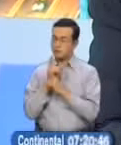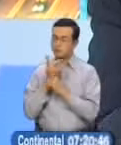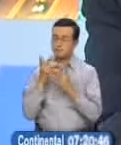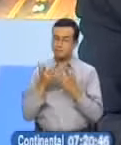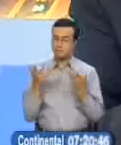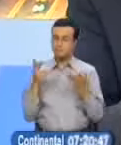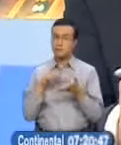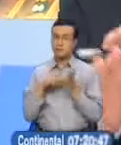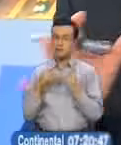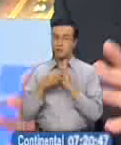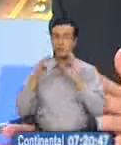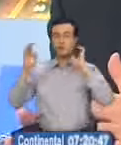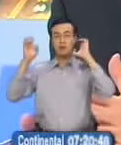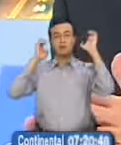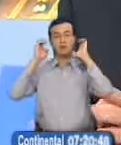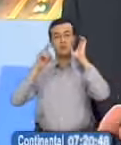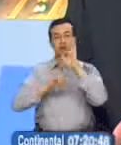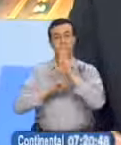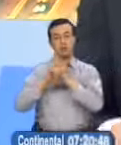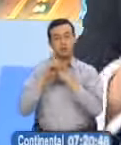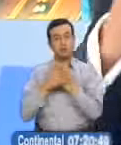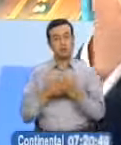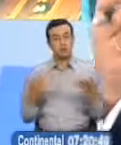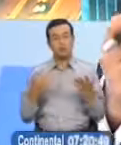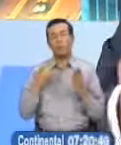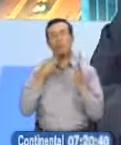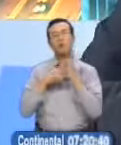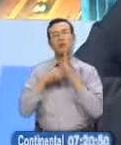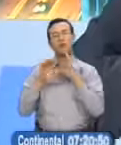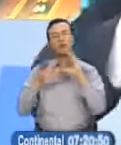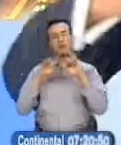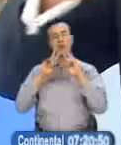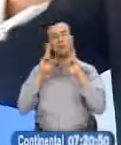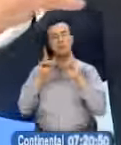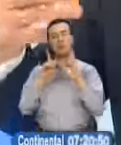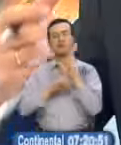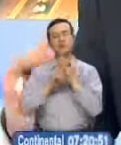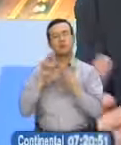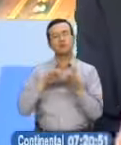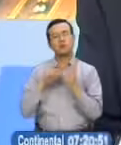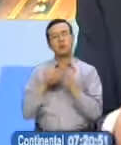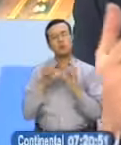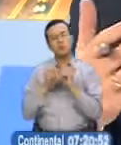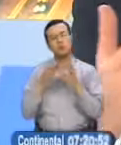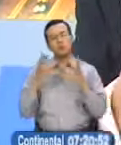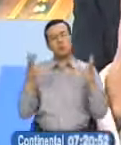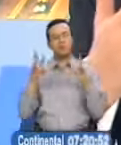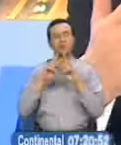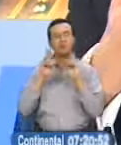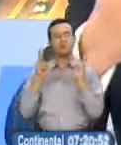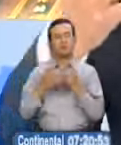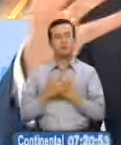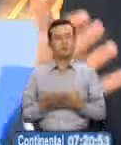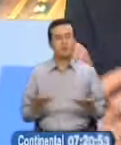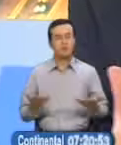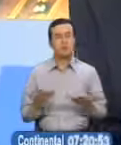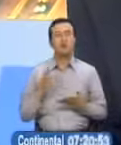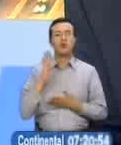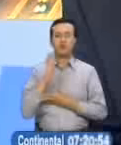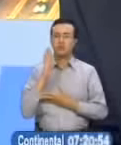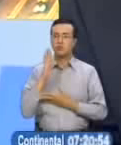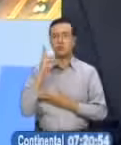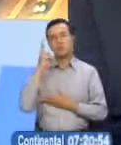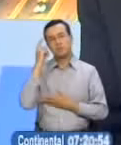debe constituir una herramienta estratégica para el desarrollo. Y cuando uno habla de desarrollo, esto puede ser demasiado amplio en términos en cuanto a su